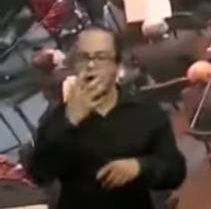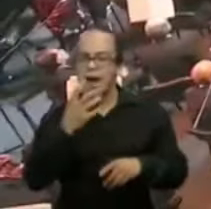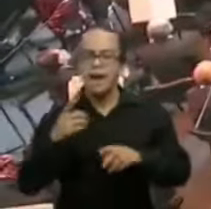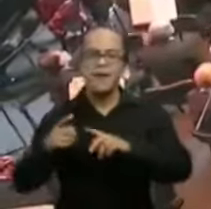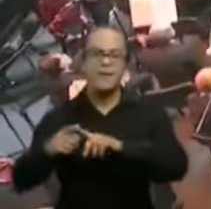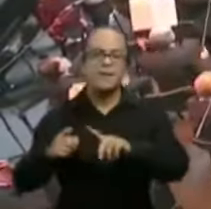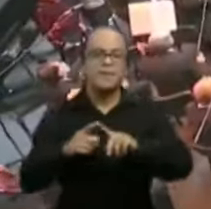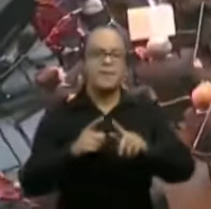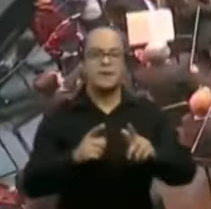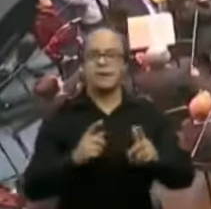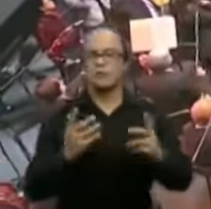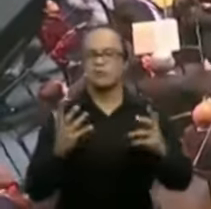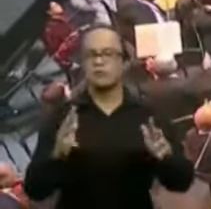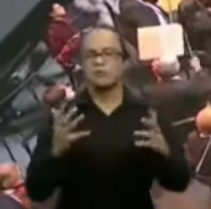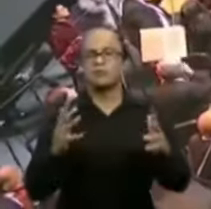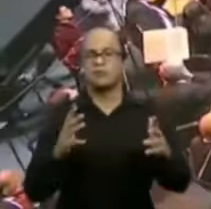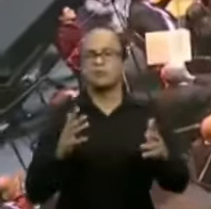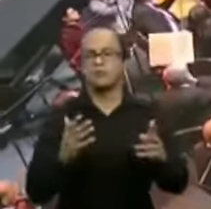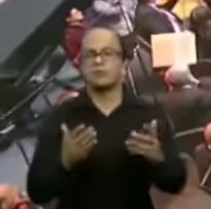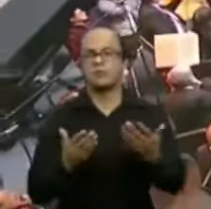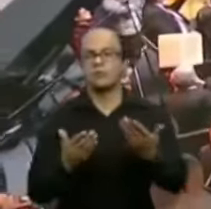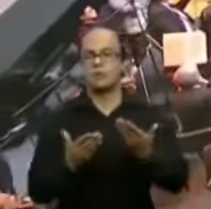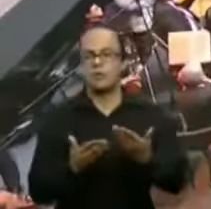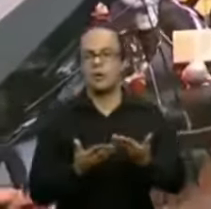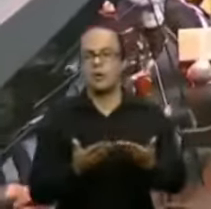se escuchan algunos gritos, y ahí